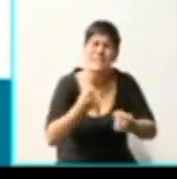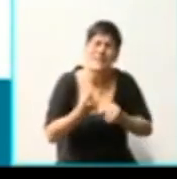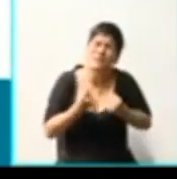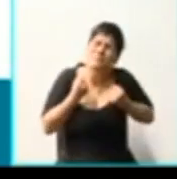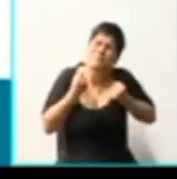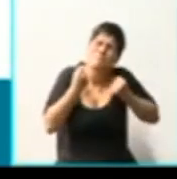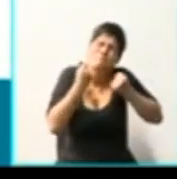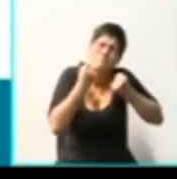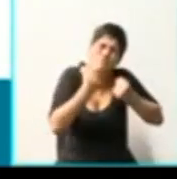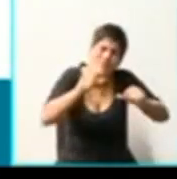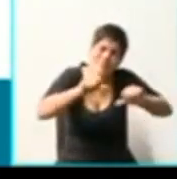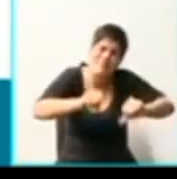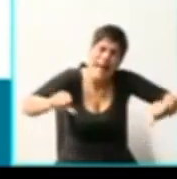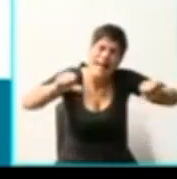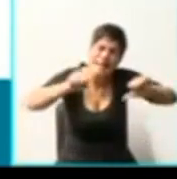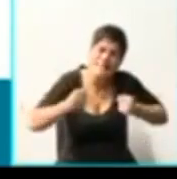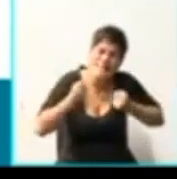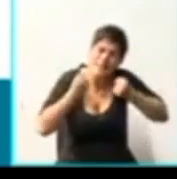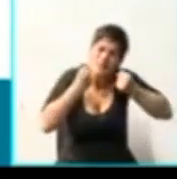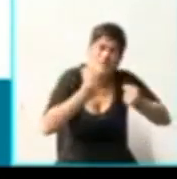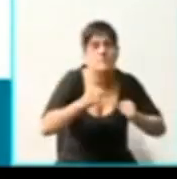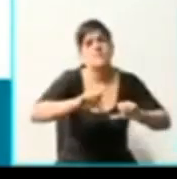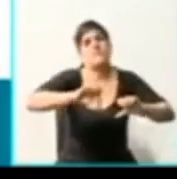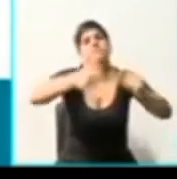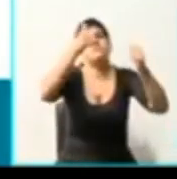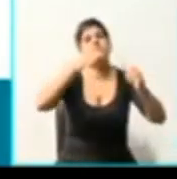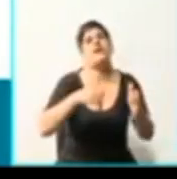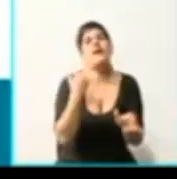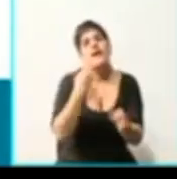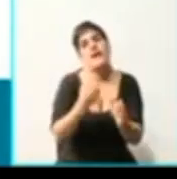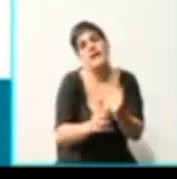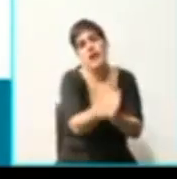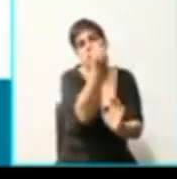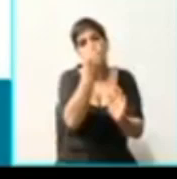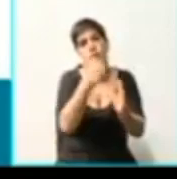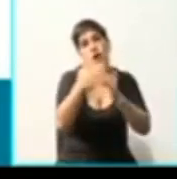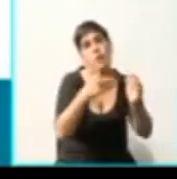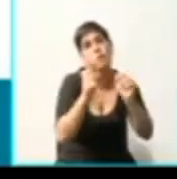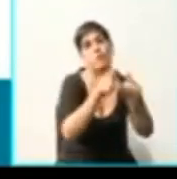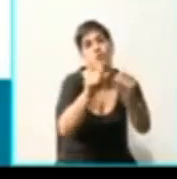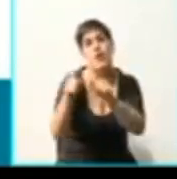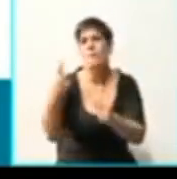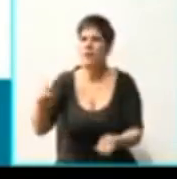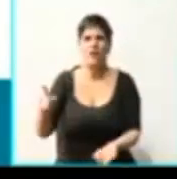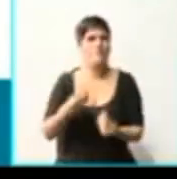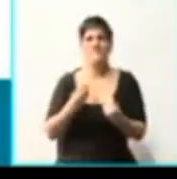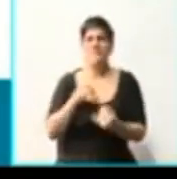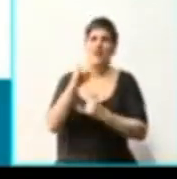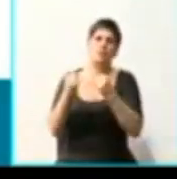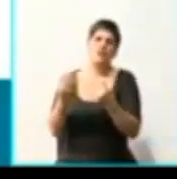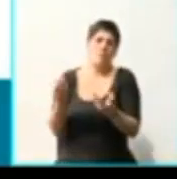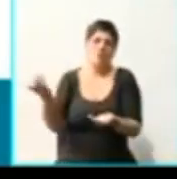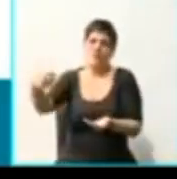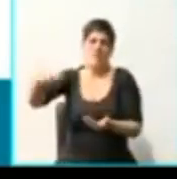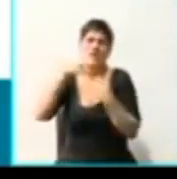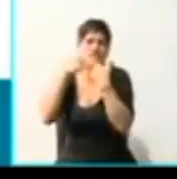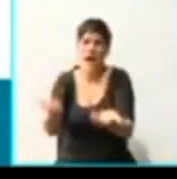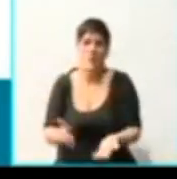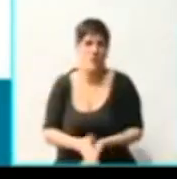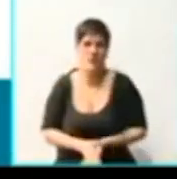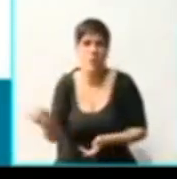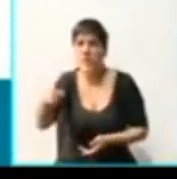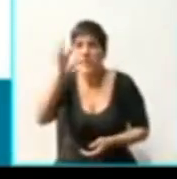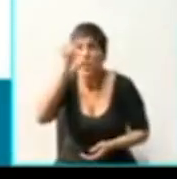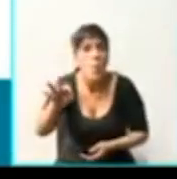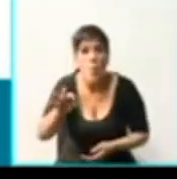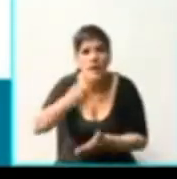esfuerzo les costó construir. ¿Pero qué le vamos a explicar a los que no saben de esfuerzo? ¿Qué le vamos a explicar a los que nunca tuvieron